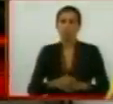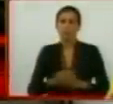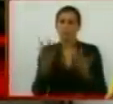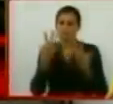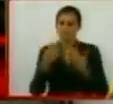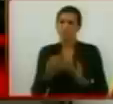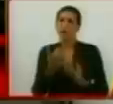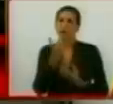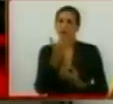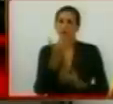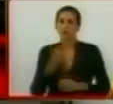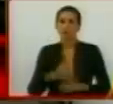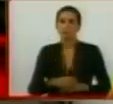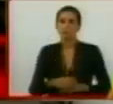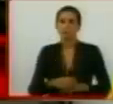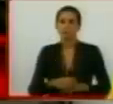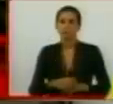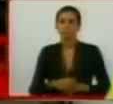es una situación